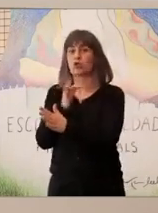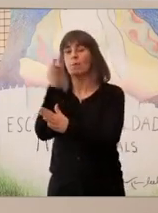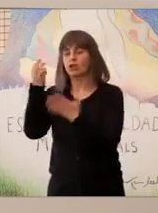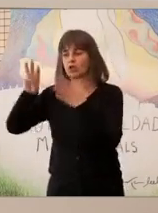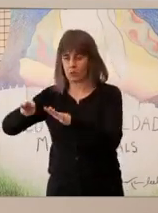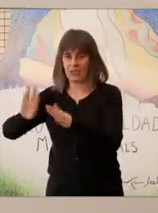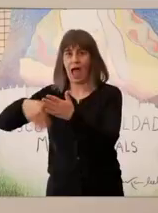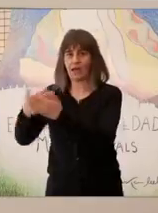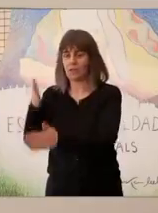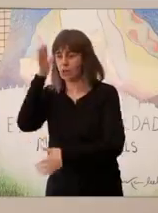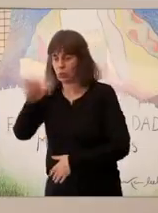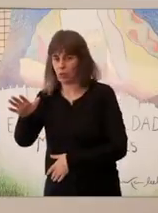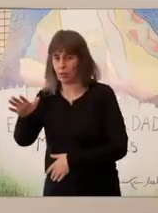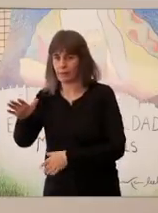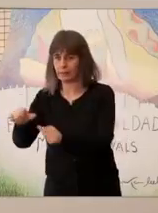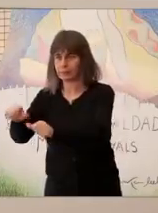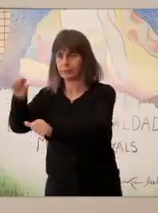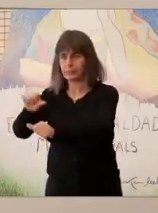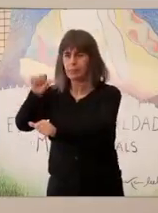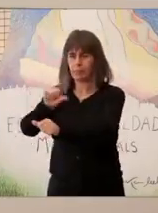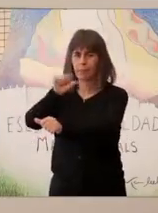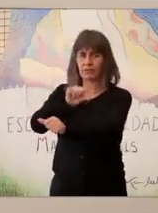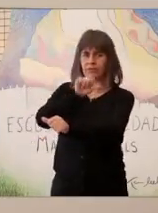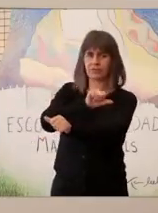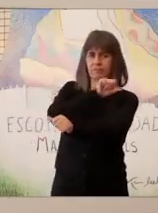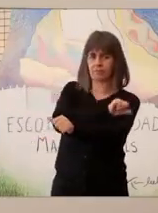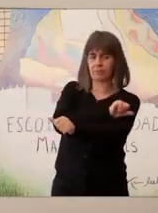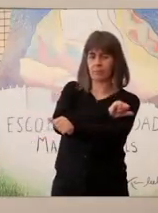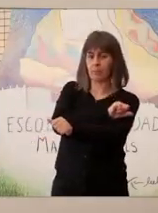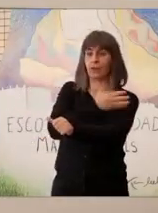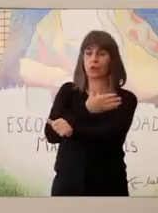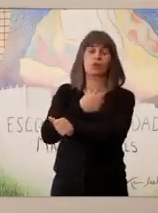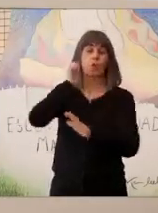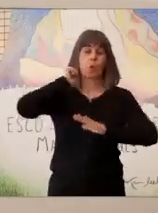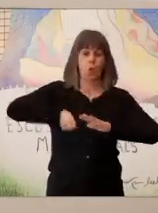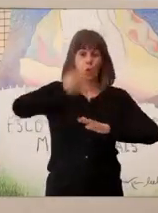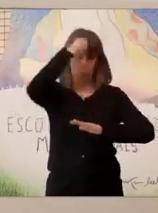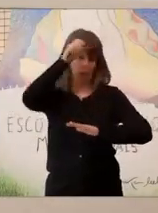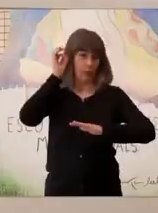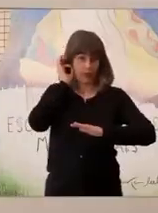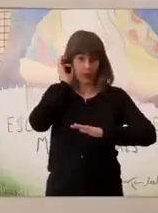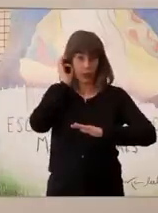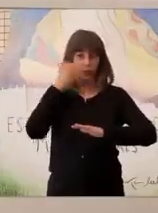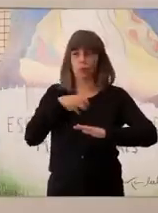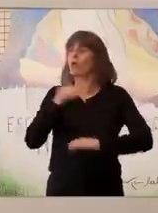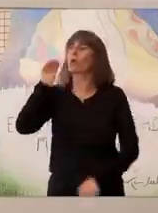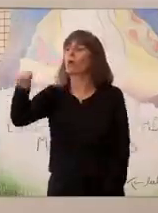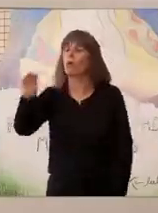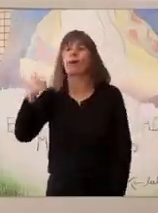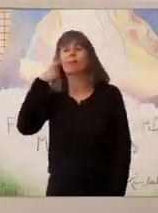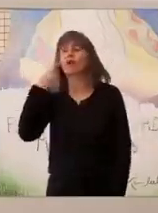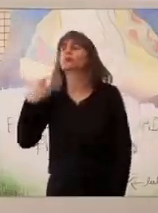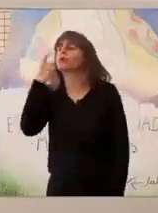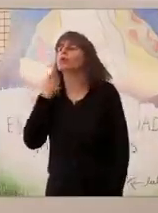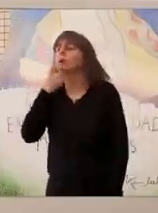está subyaciendo detrás de ese conocimiento, detrás de esa perspectiva? Que un juez o una jueza nunca podrá preguntar a una víctima de violencia de género por qué ha tardado un mes en